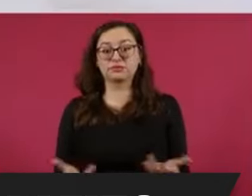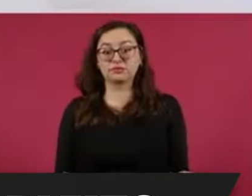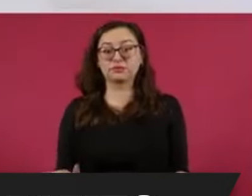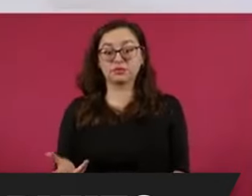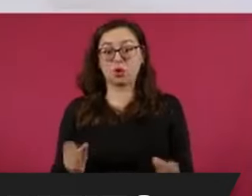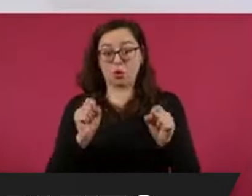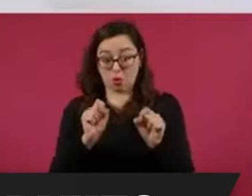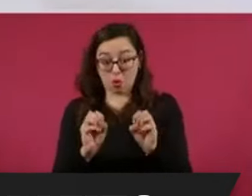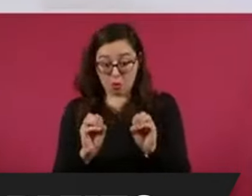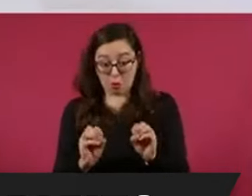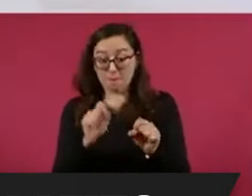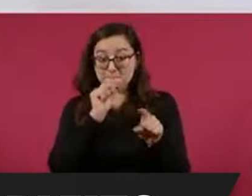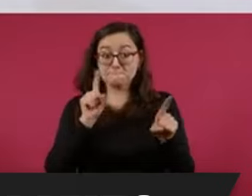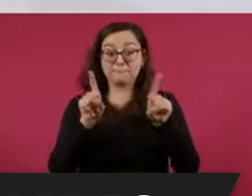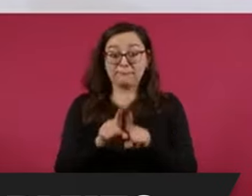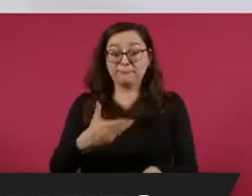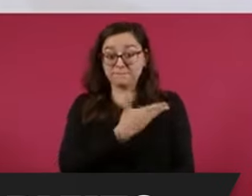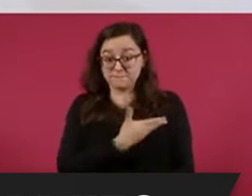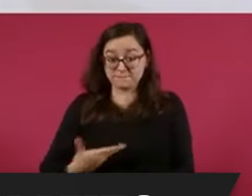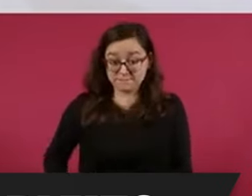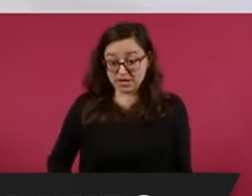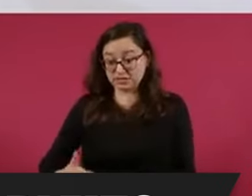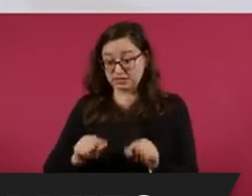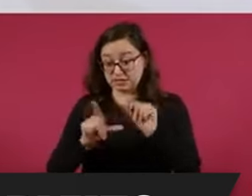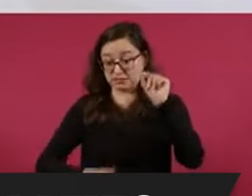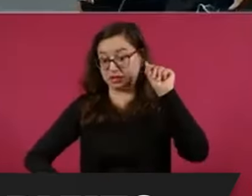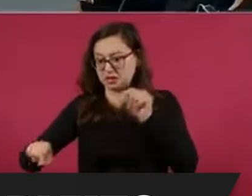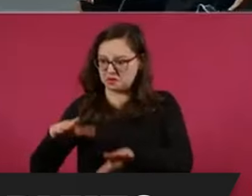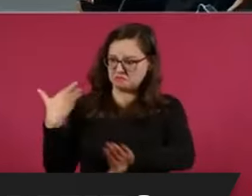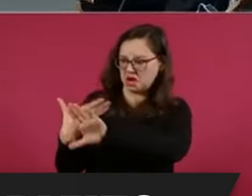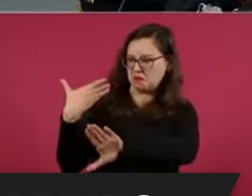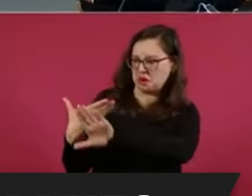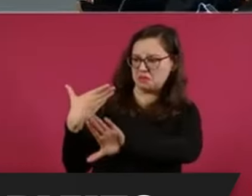Times y lo que, por cierto, ya contestó el